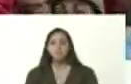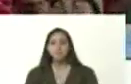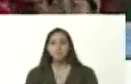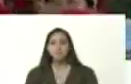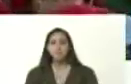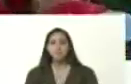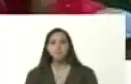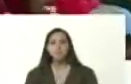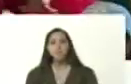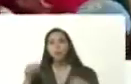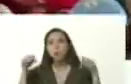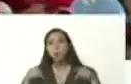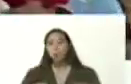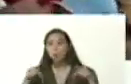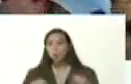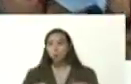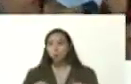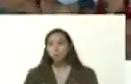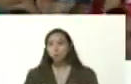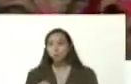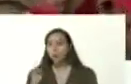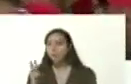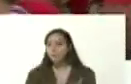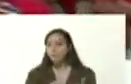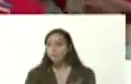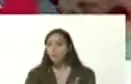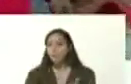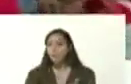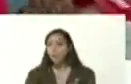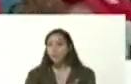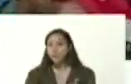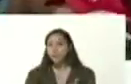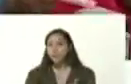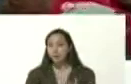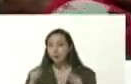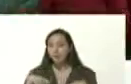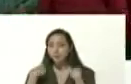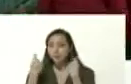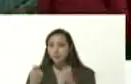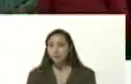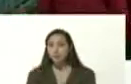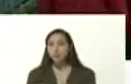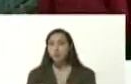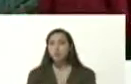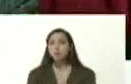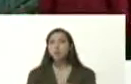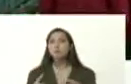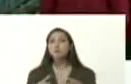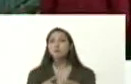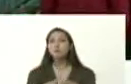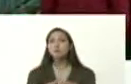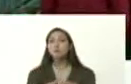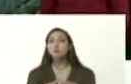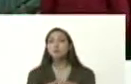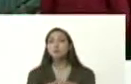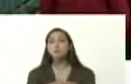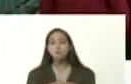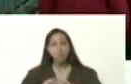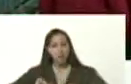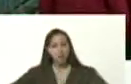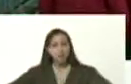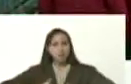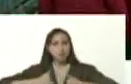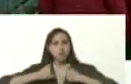en verdad, hermanos y hermanas, que esta jornada de juramentación sirva de arranque